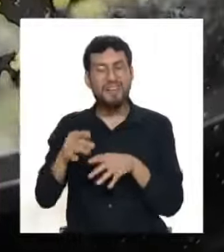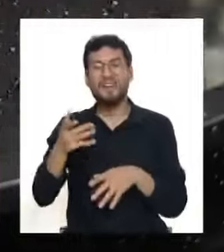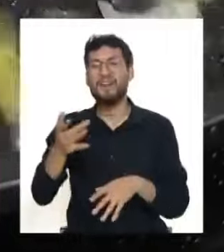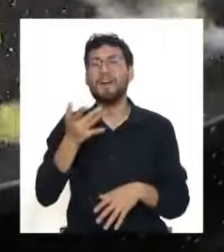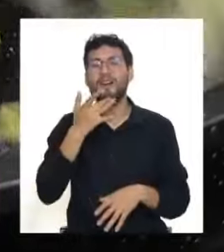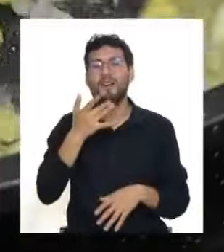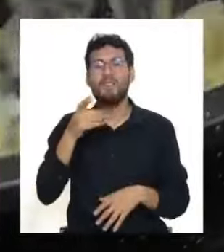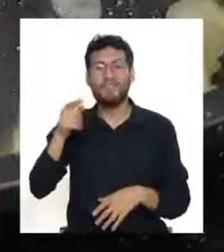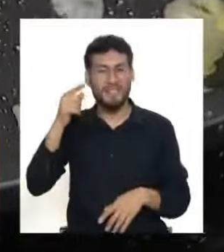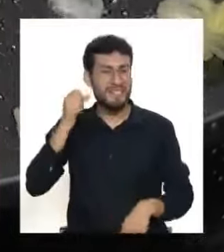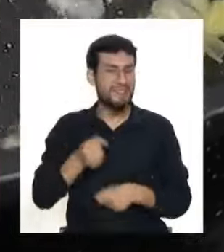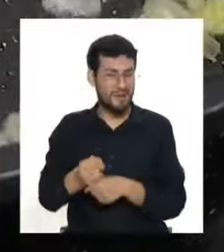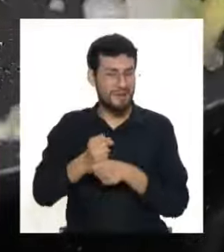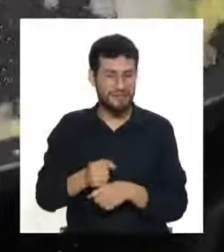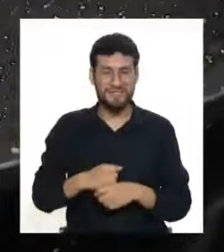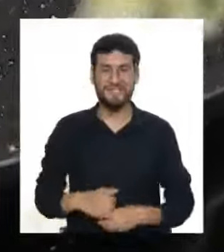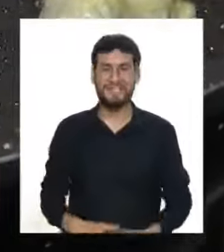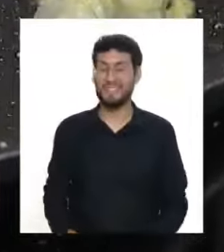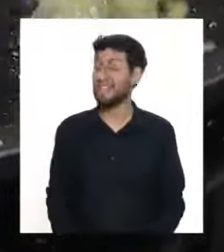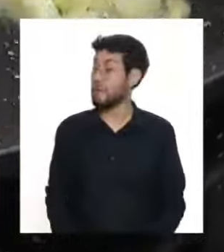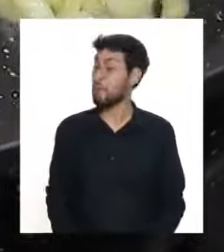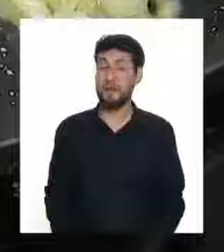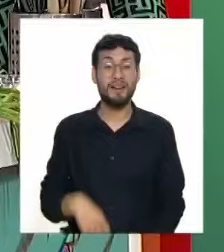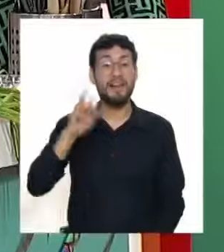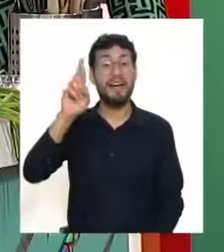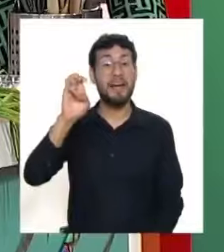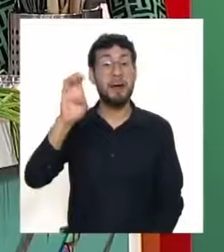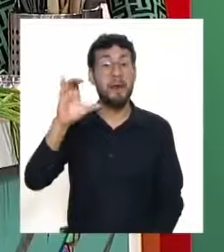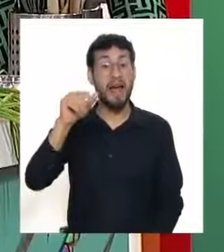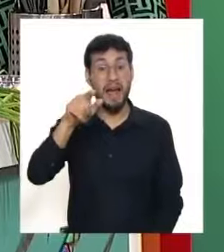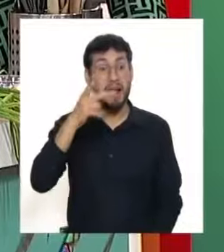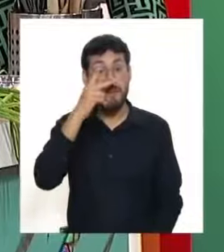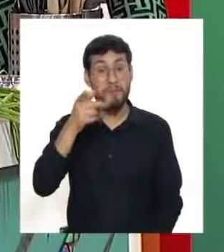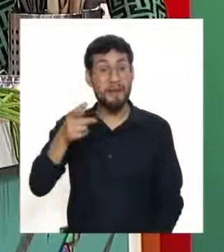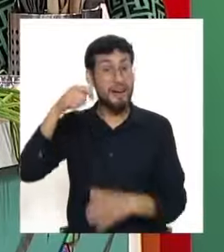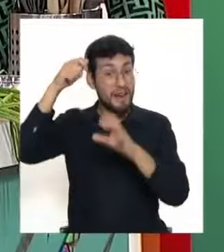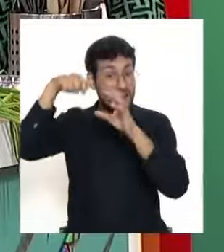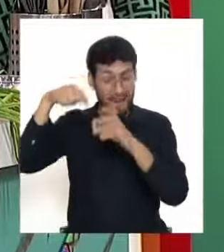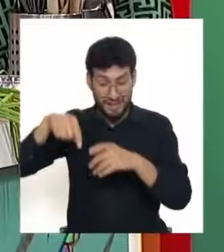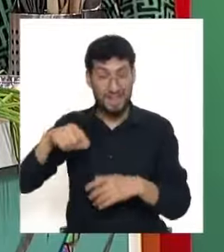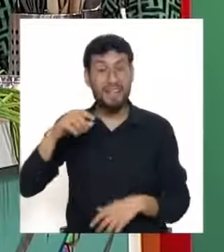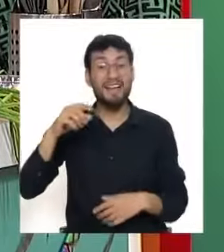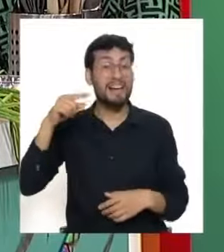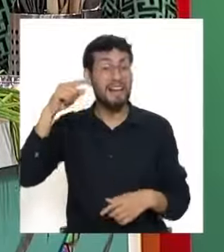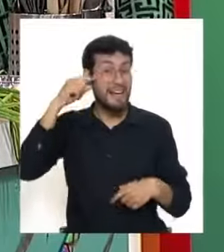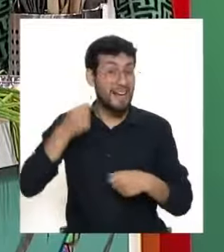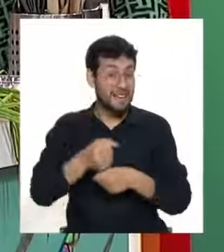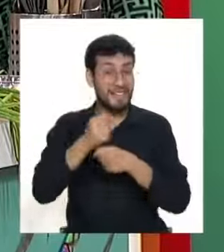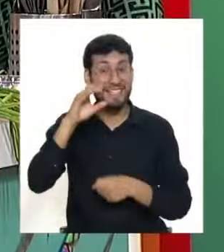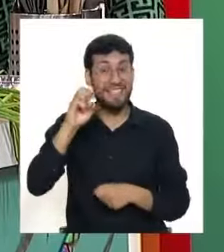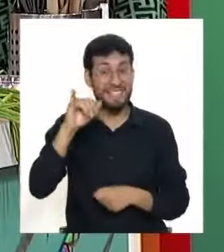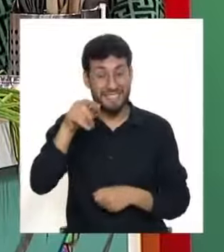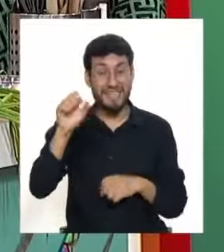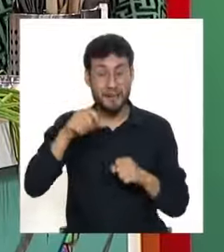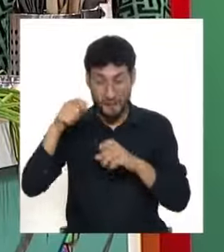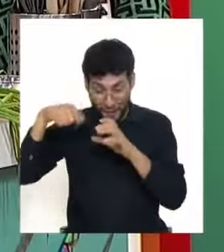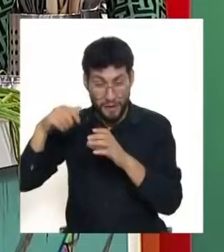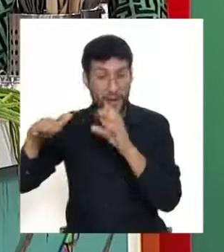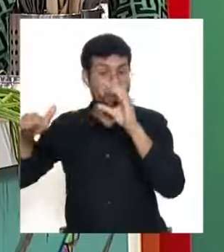chaufa. Oye, escúchame, Rebeca, ¿puedes grabarte haciendo el chaufa con cecina? Que nos mandarnos el